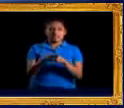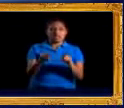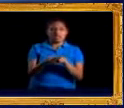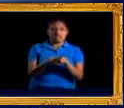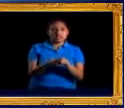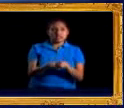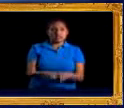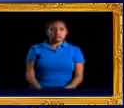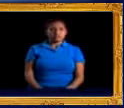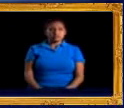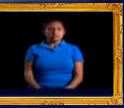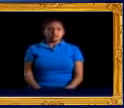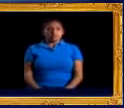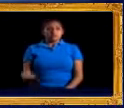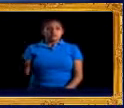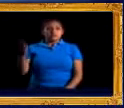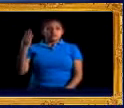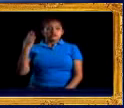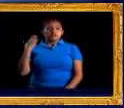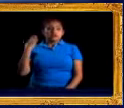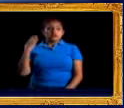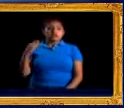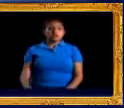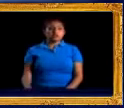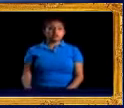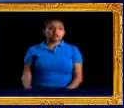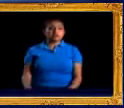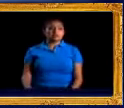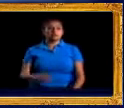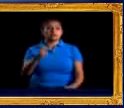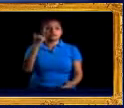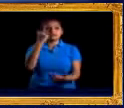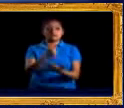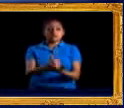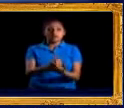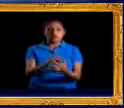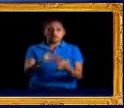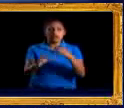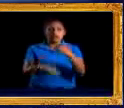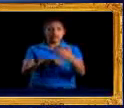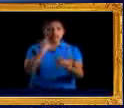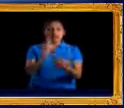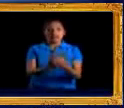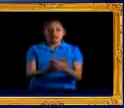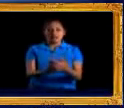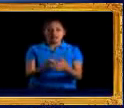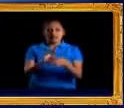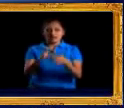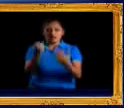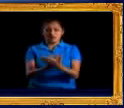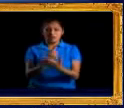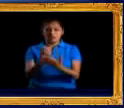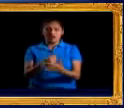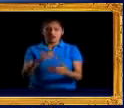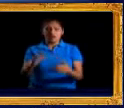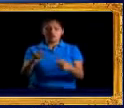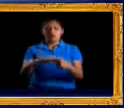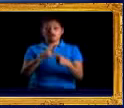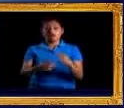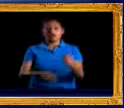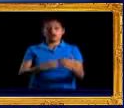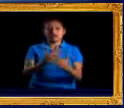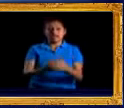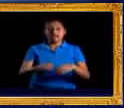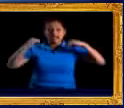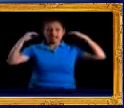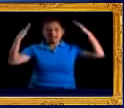Trade Center el 11 de septiembre del 2001. Ahí es cuando cae la gran ramera, la gran